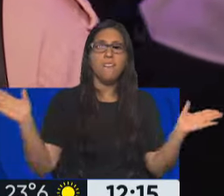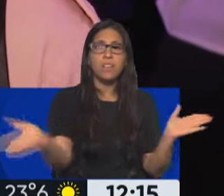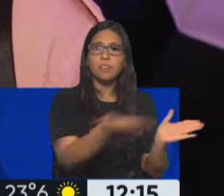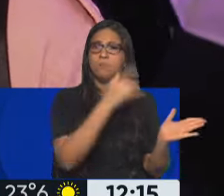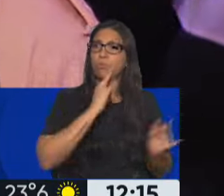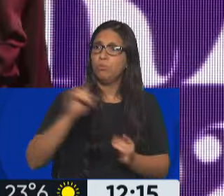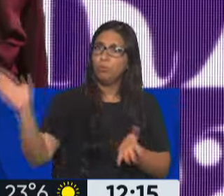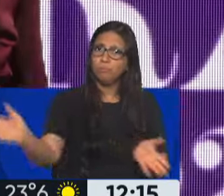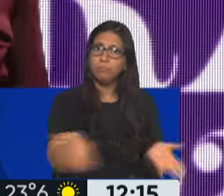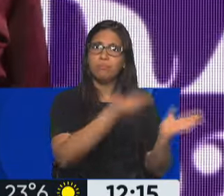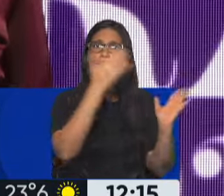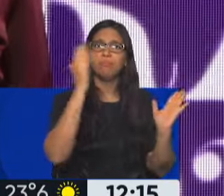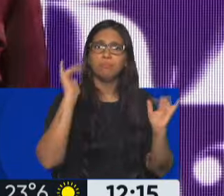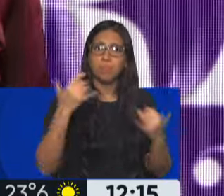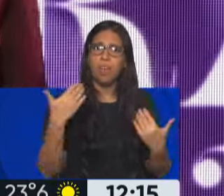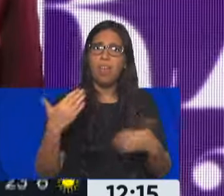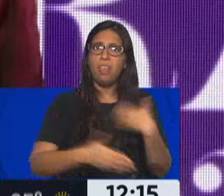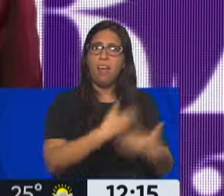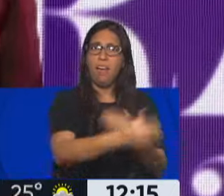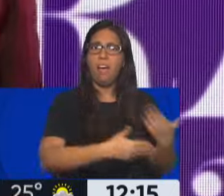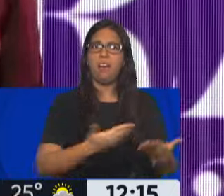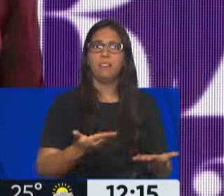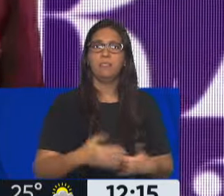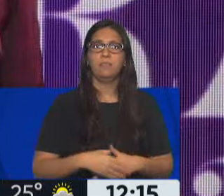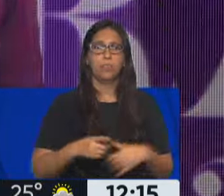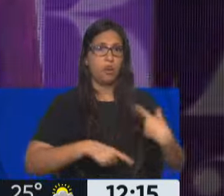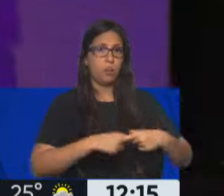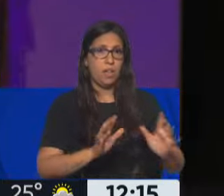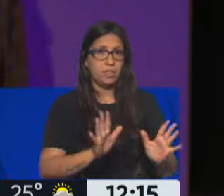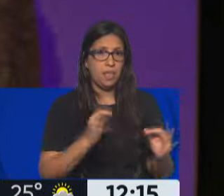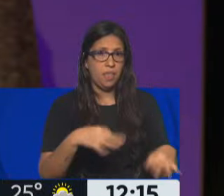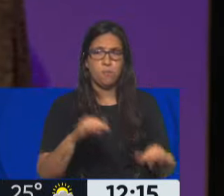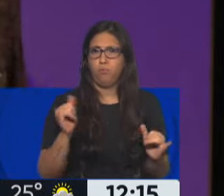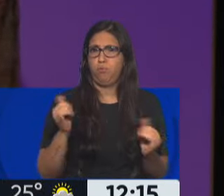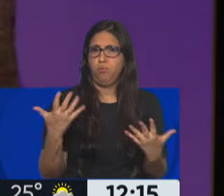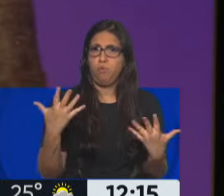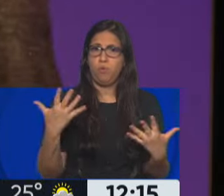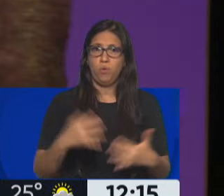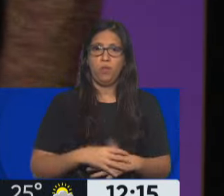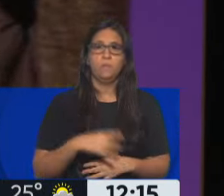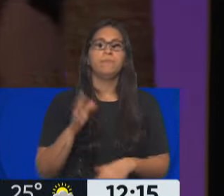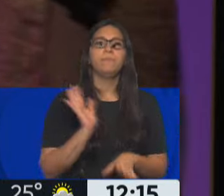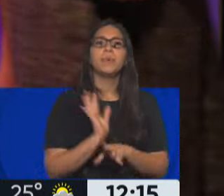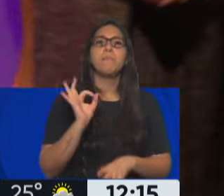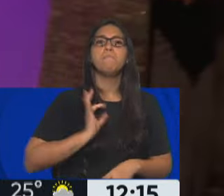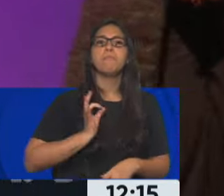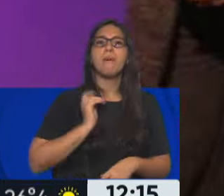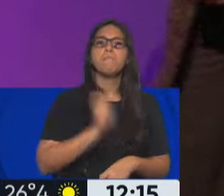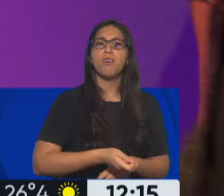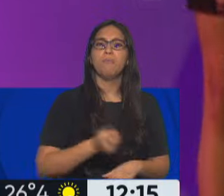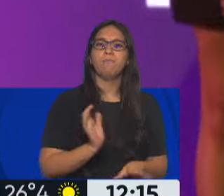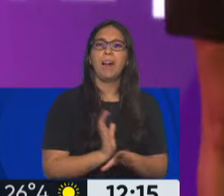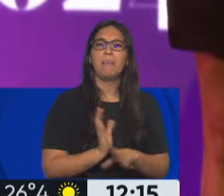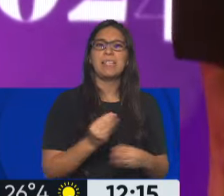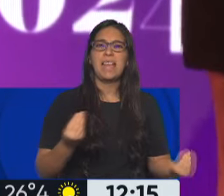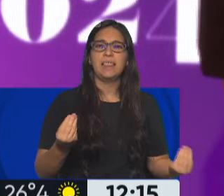otras mujeres puedan pasar por esas puertas. ¿Hay que seguir por ese camino? Por supuesto, siempre. Gisela, ¿qué representa este premio? Uf, un